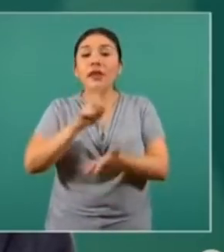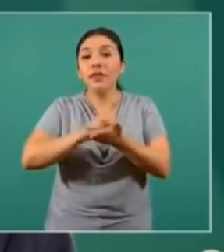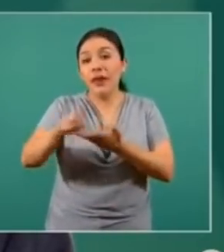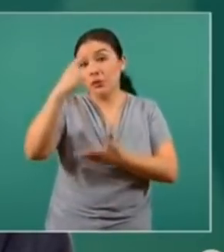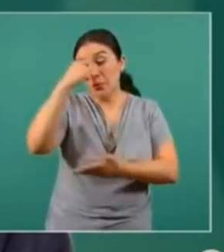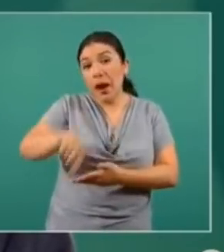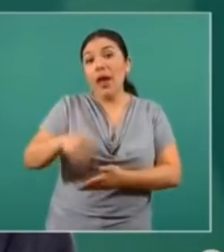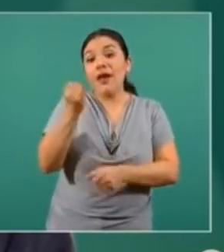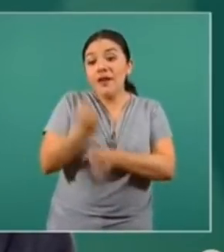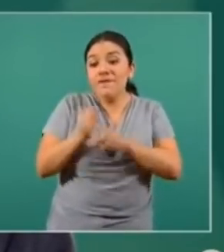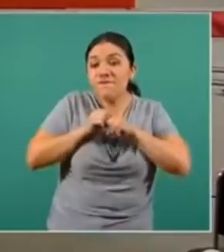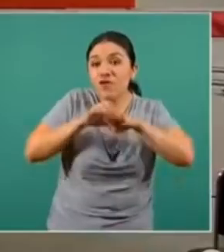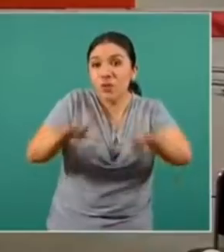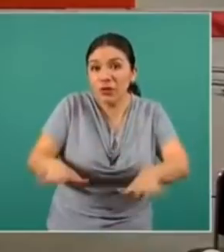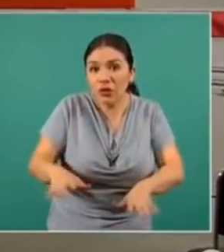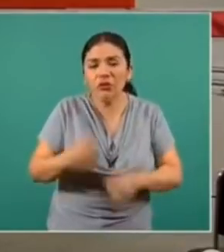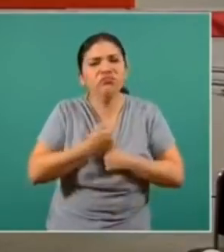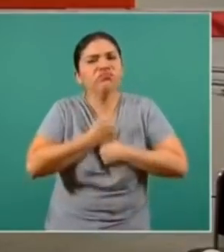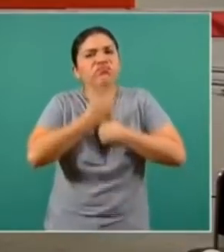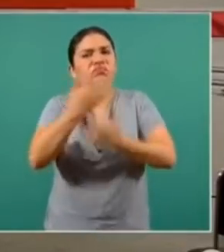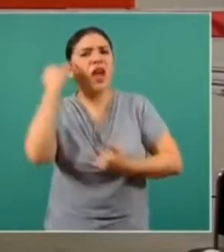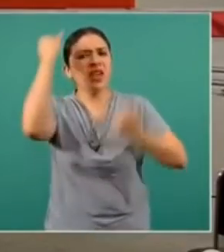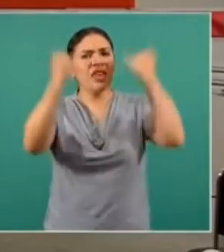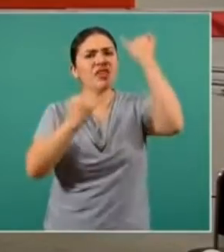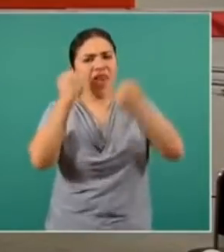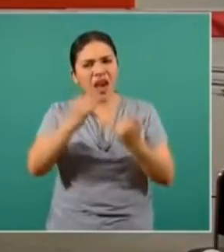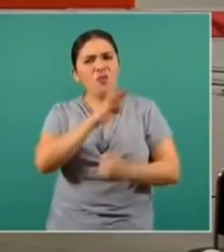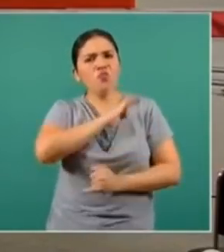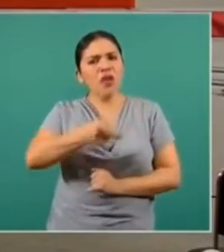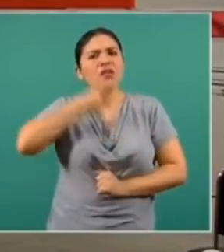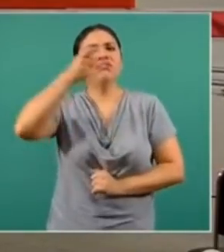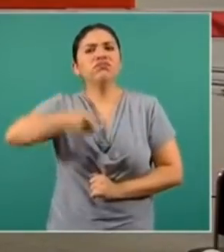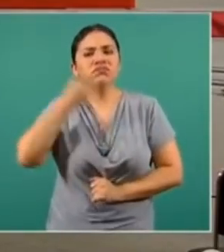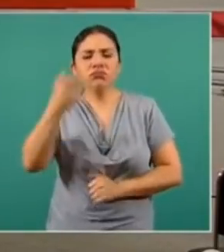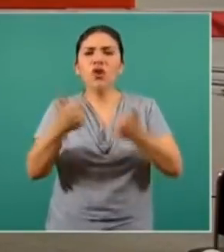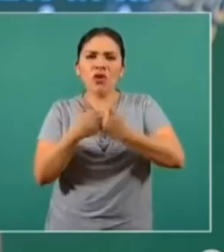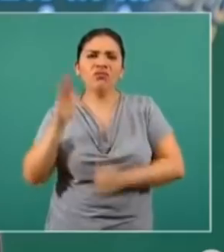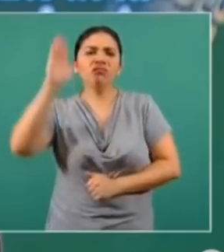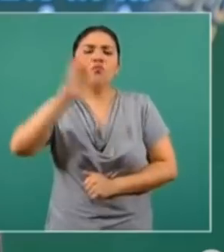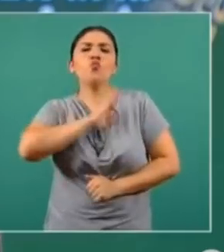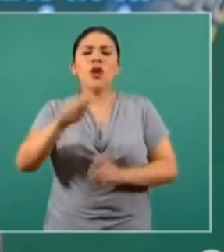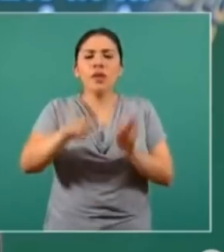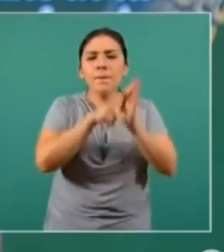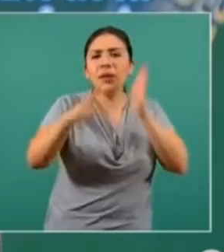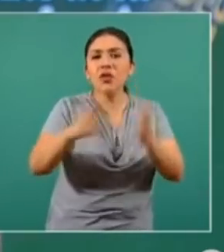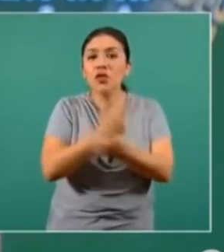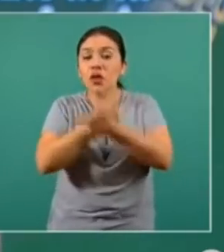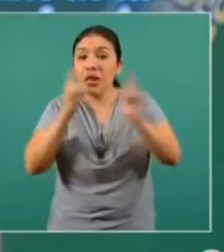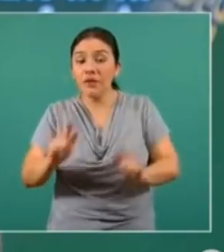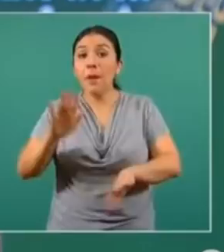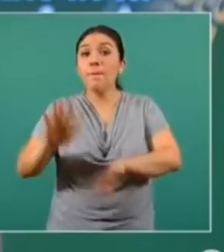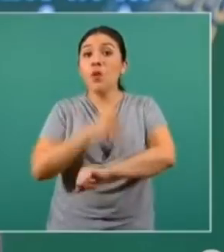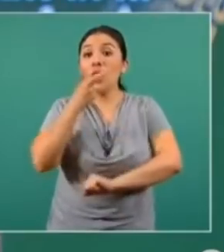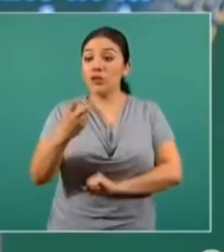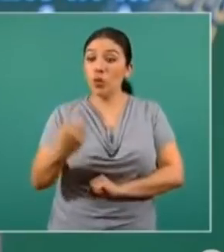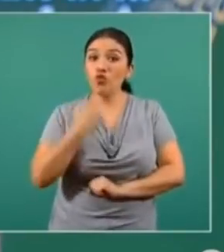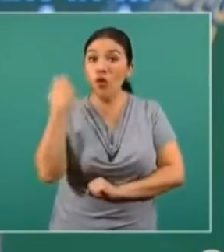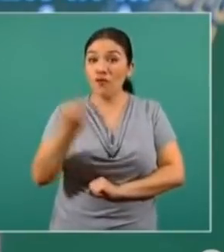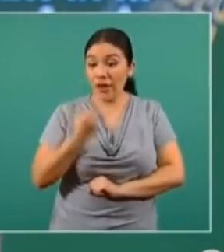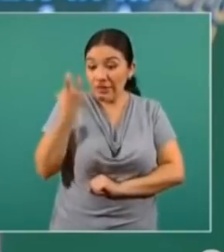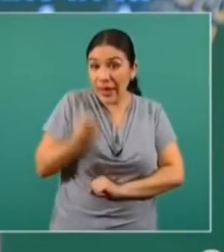a la información, el derecho a la manifestación de ideas, el derecho a la prensa libre. Y por eso es que esta conferencia de